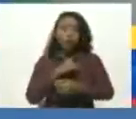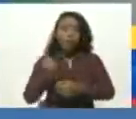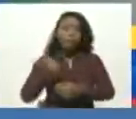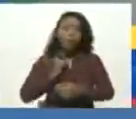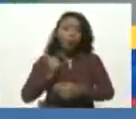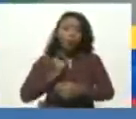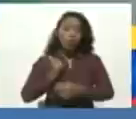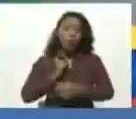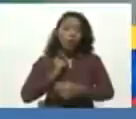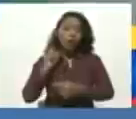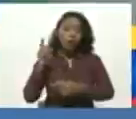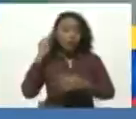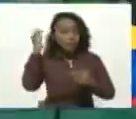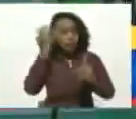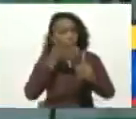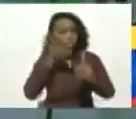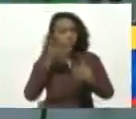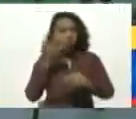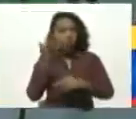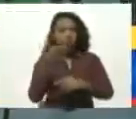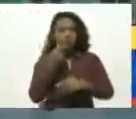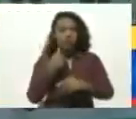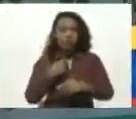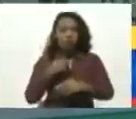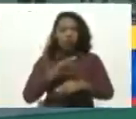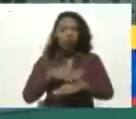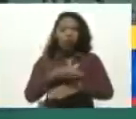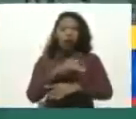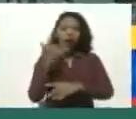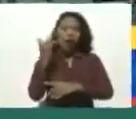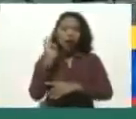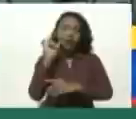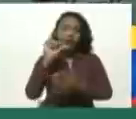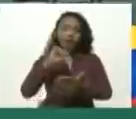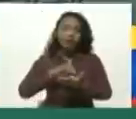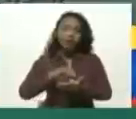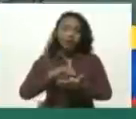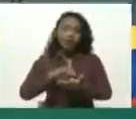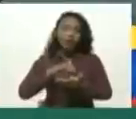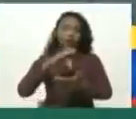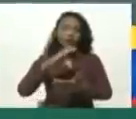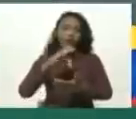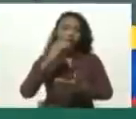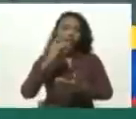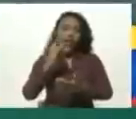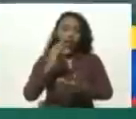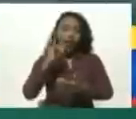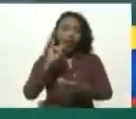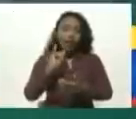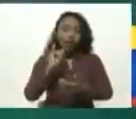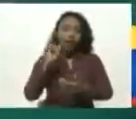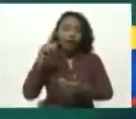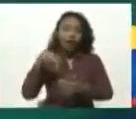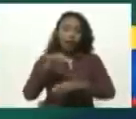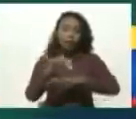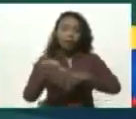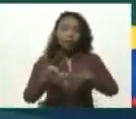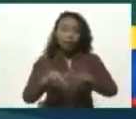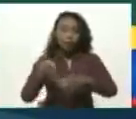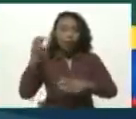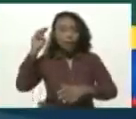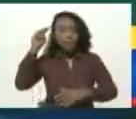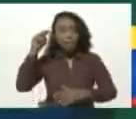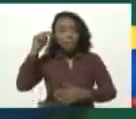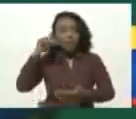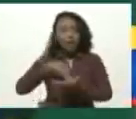aprovechado estas instrucciones que usted nos dio, donde tenemos un centro de diagnóstico integral en el municipio Miranda, Calabozo,